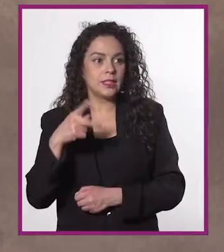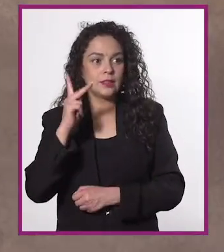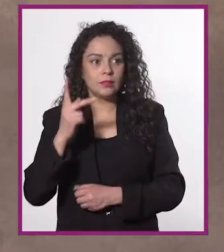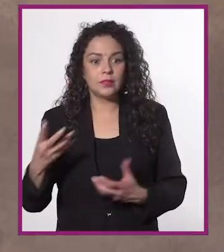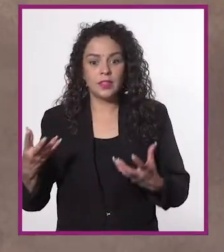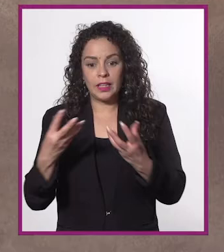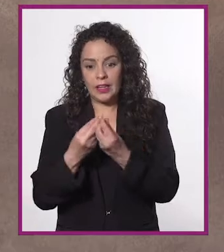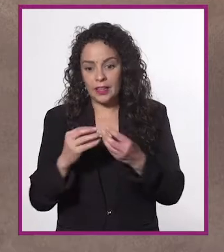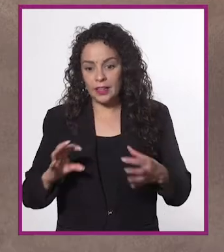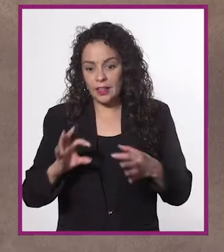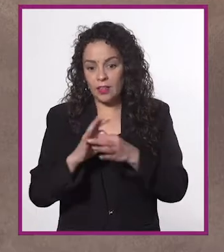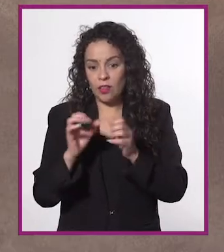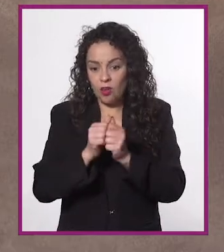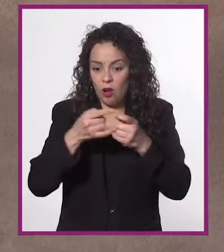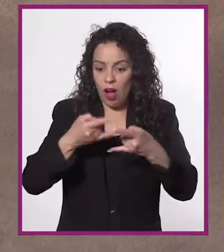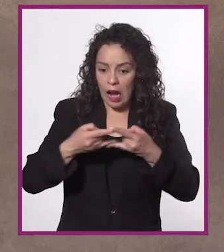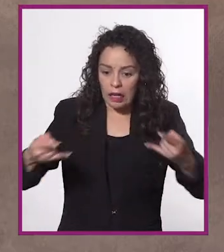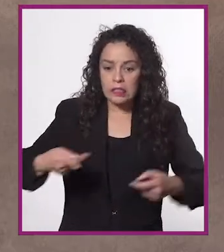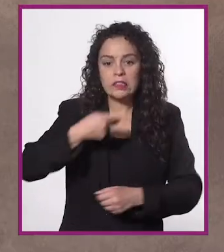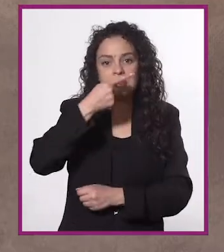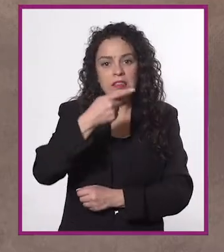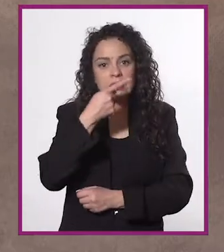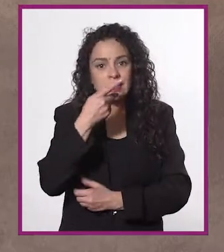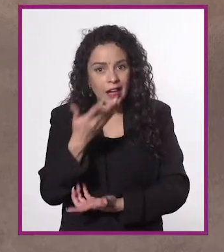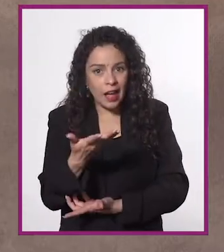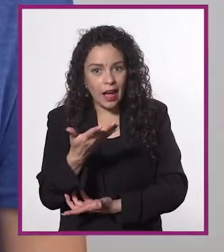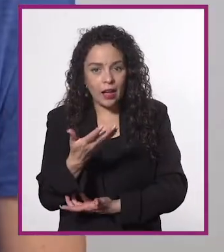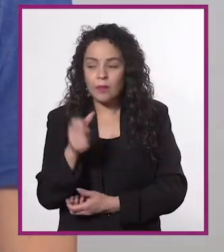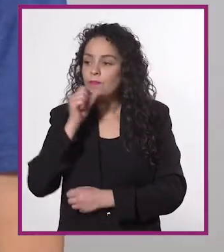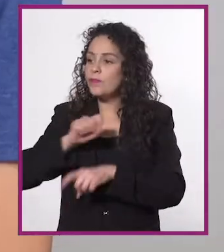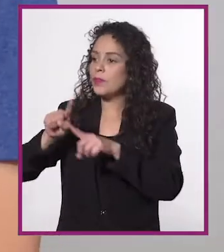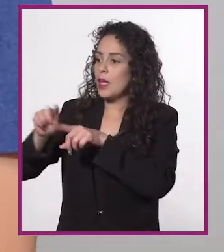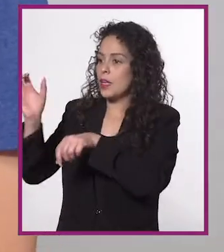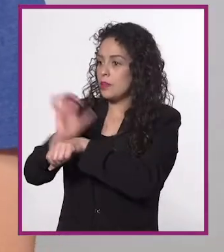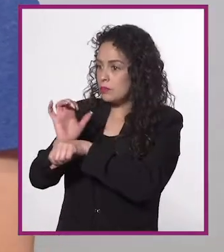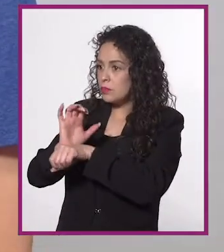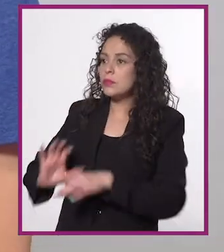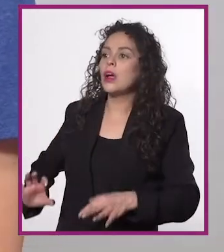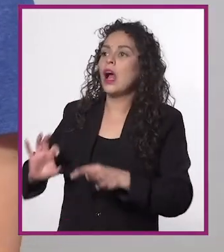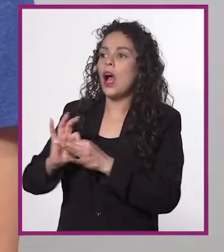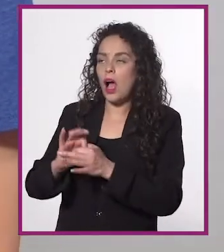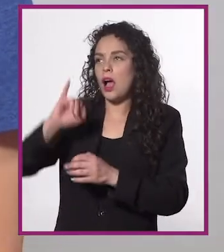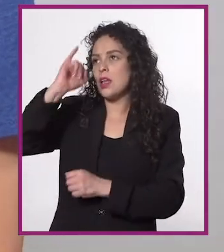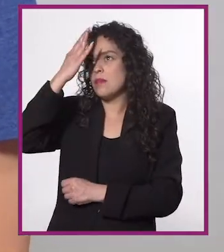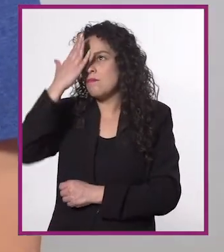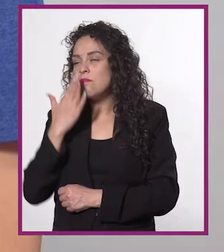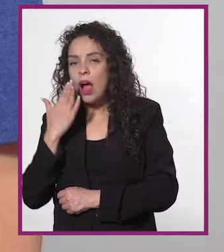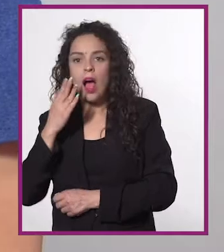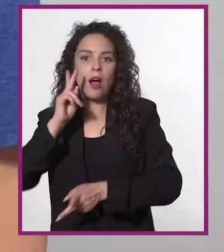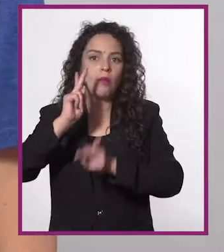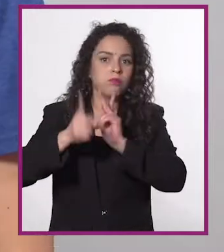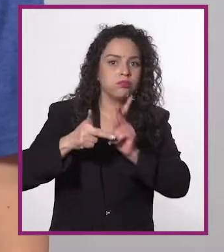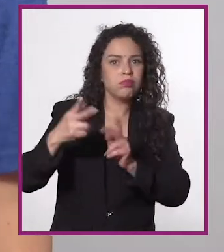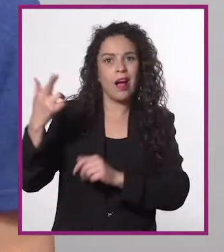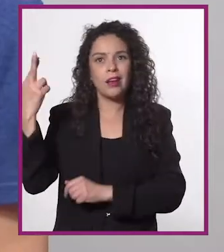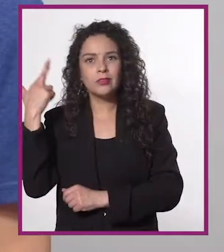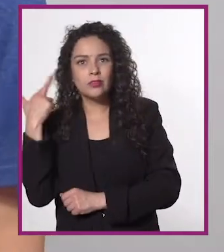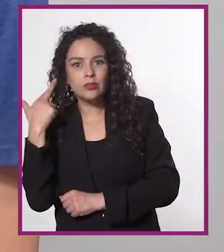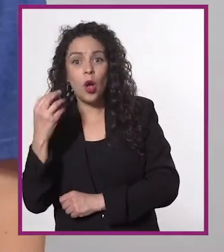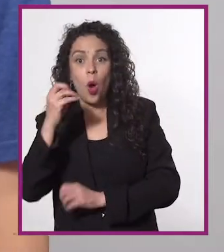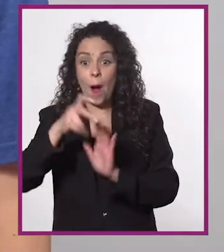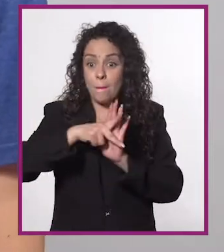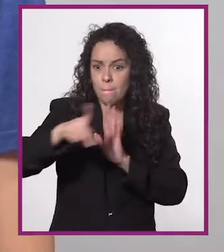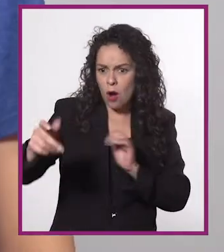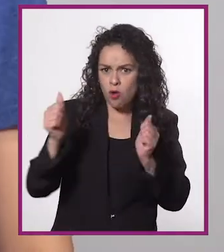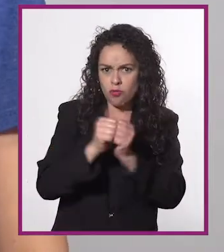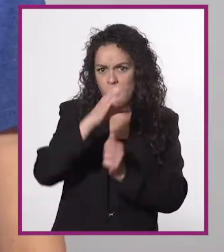va acompañada del narrador y toda la historia. Así como el cine va acompañado de imágenes, diálogos y sonido, o